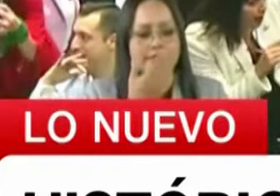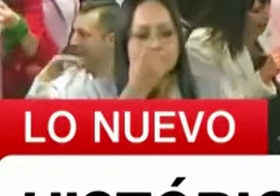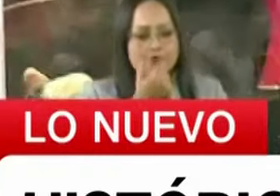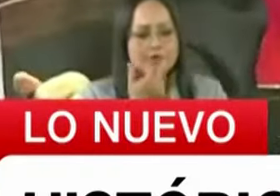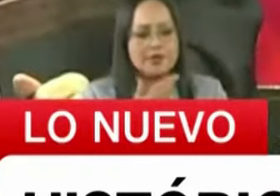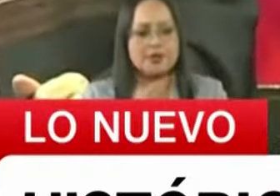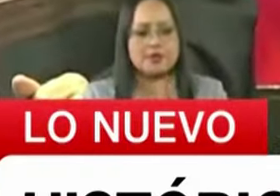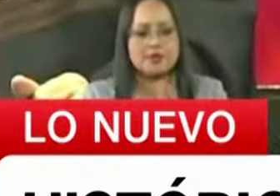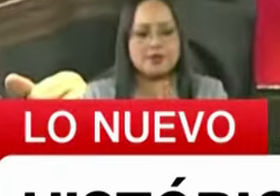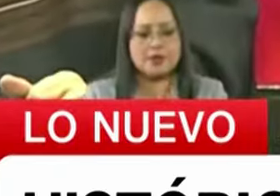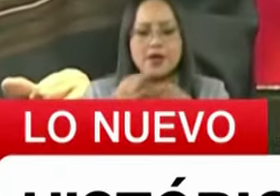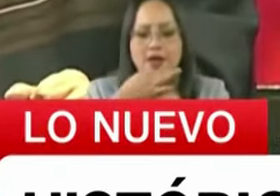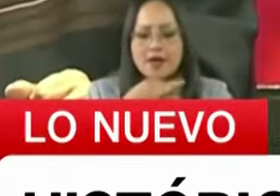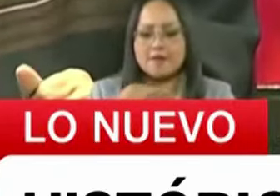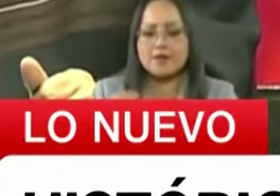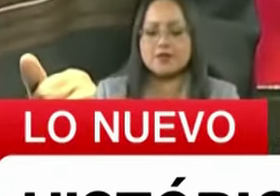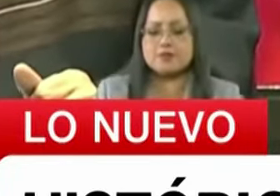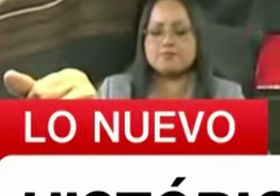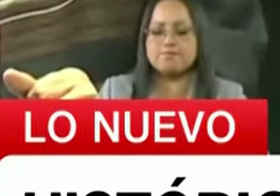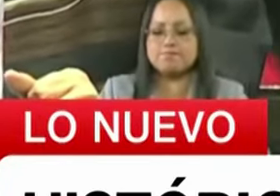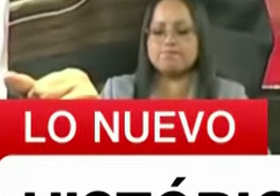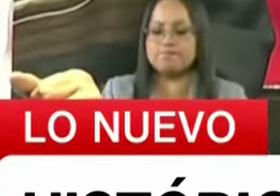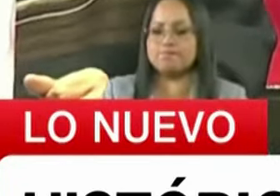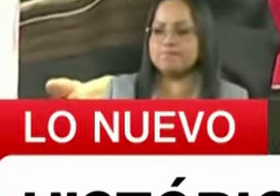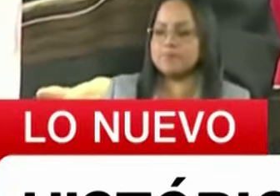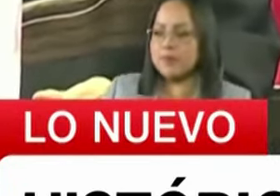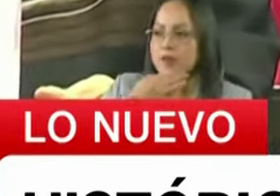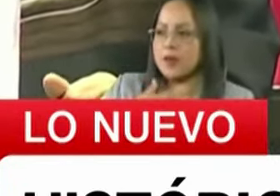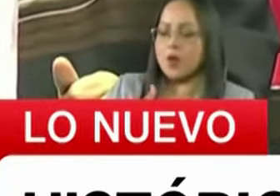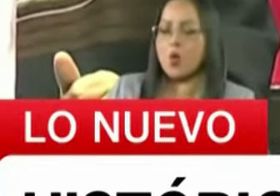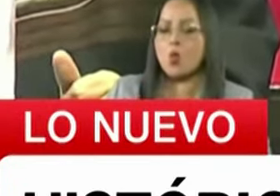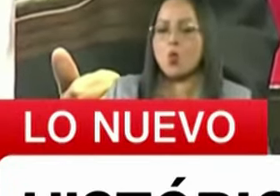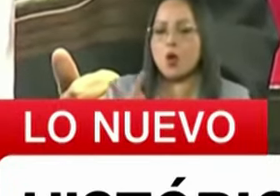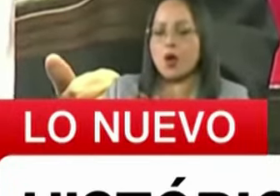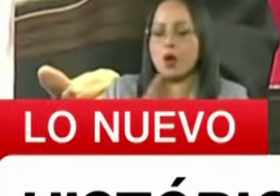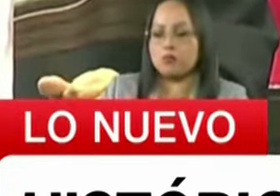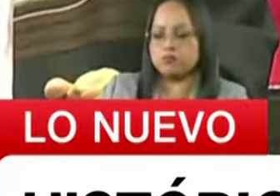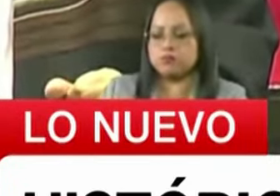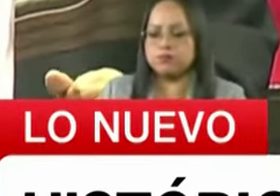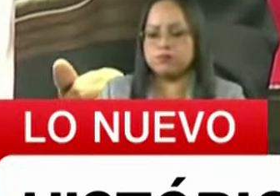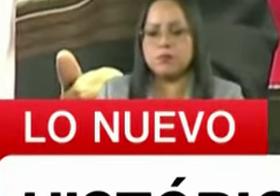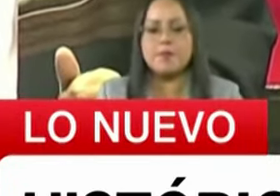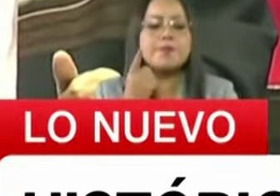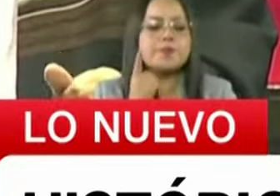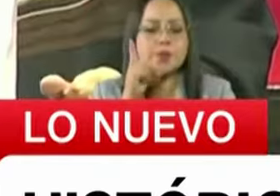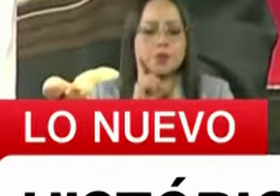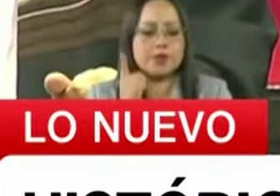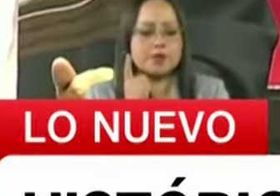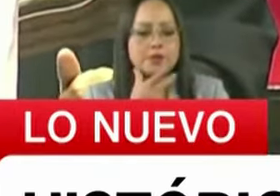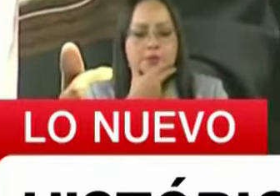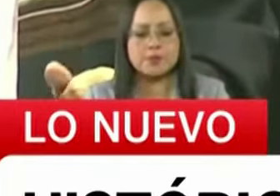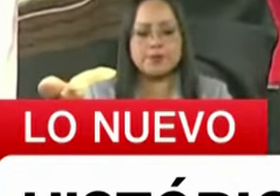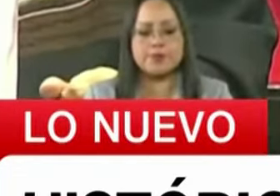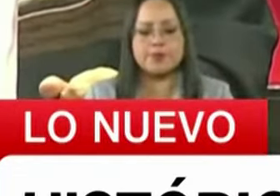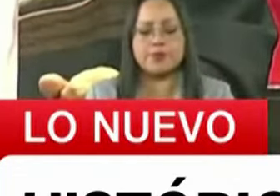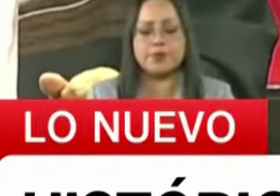ya toma la palabra en la sesión. Ahí está el resultado del registro de asistencia de diputadas y